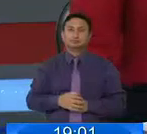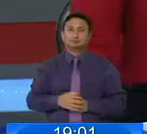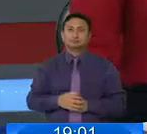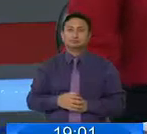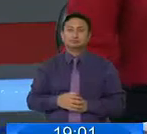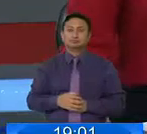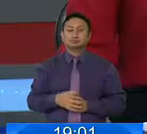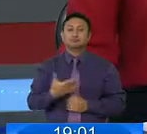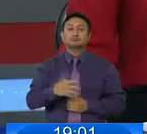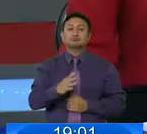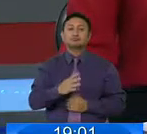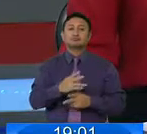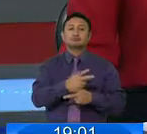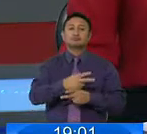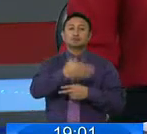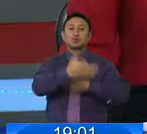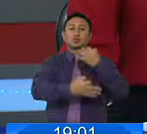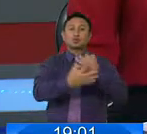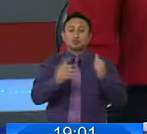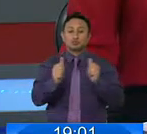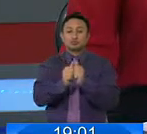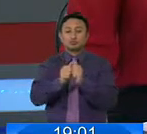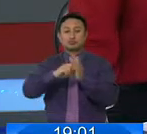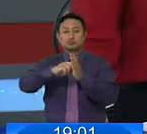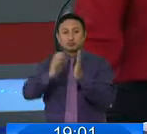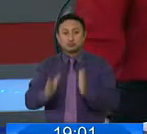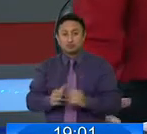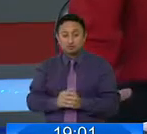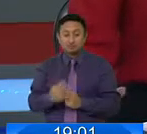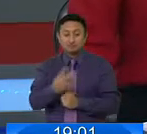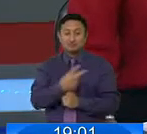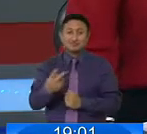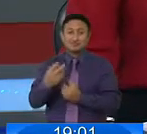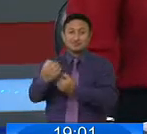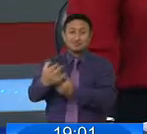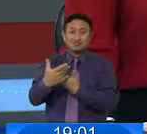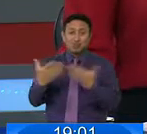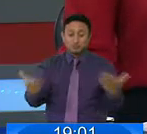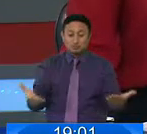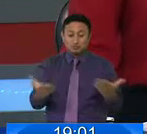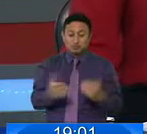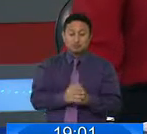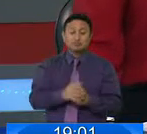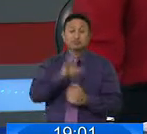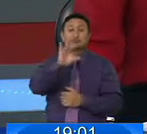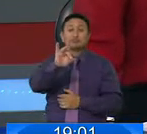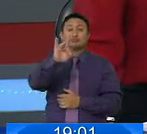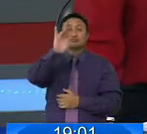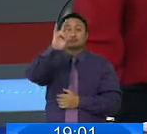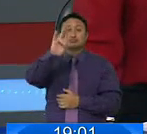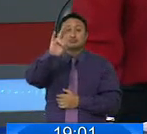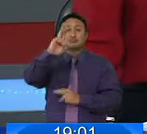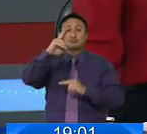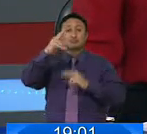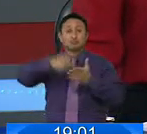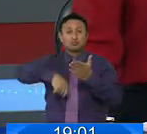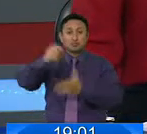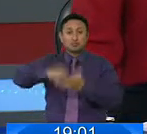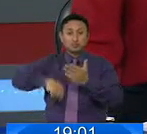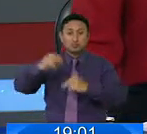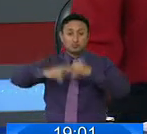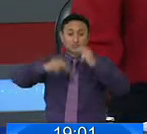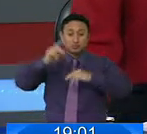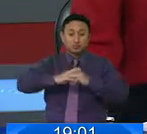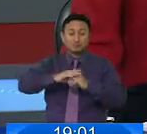El Consejo de la Judicatura y la Contraloría del Estado cotejarán la información de los 87 contratos de infraestructura ejecutados por